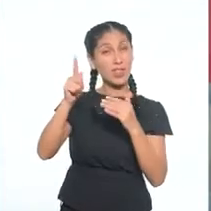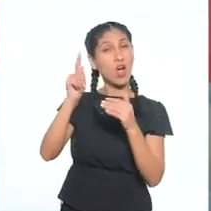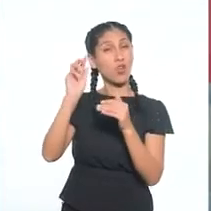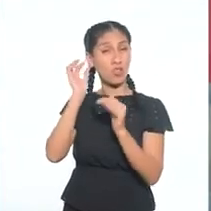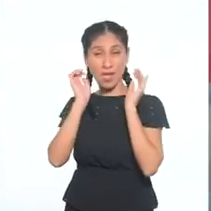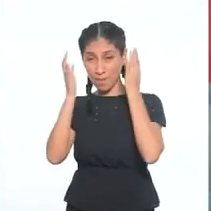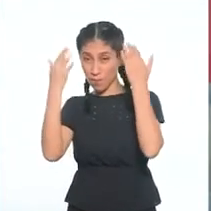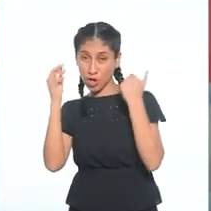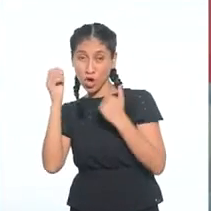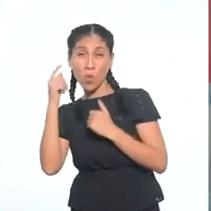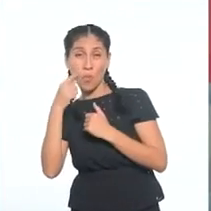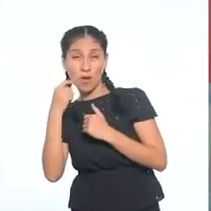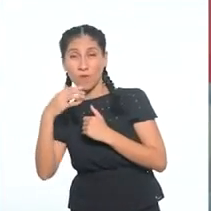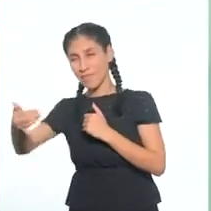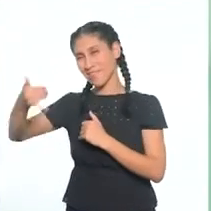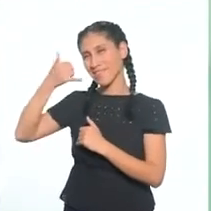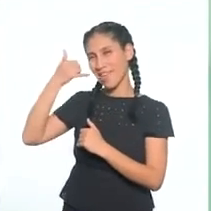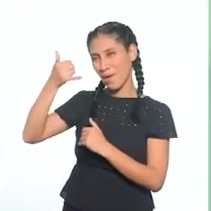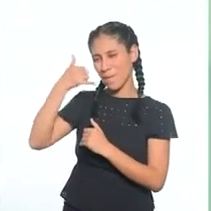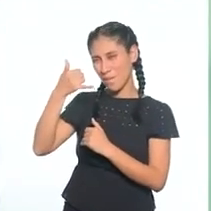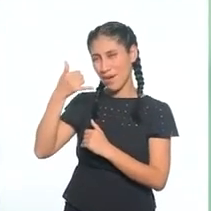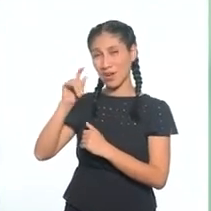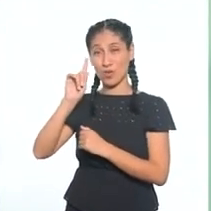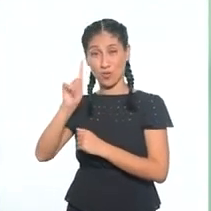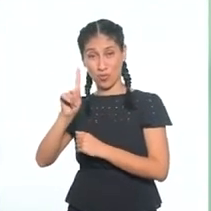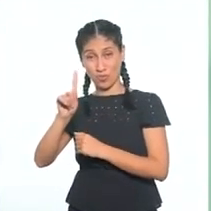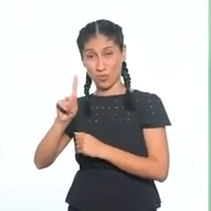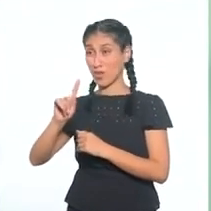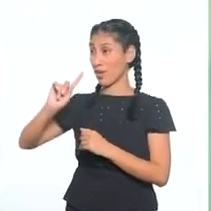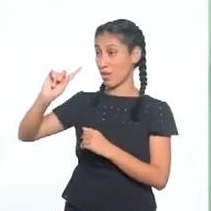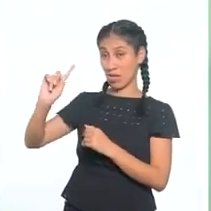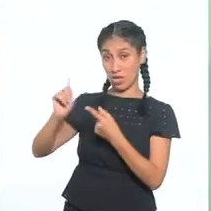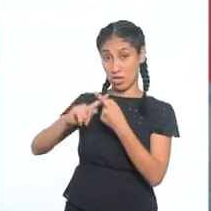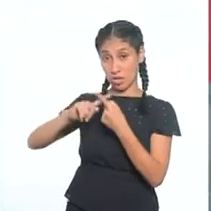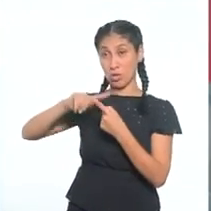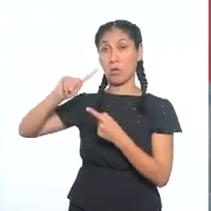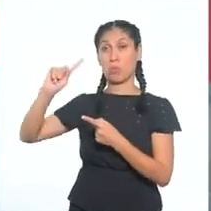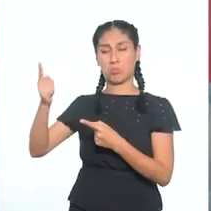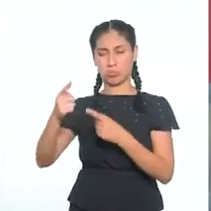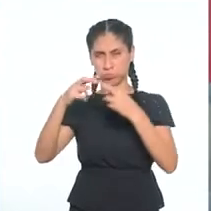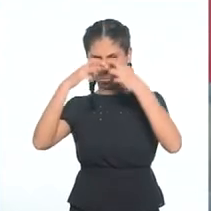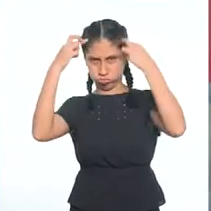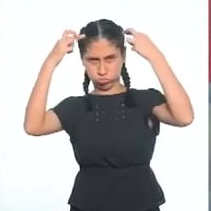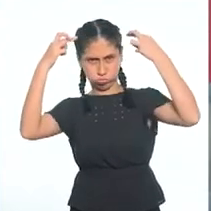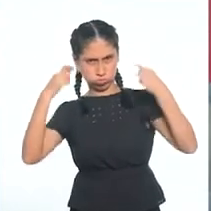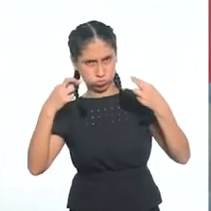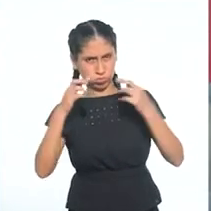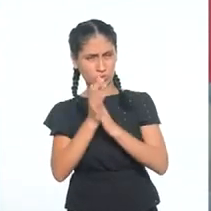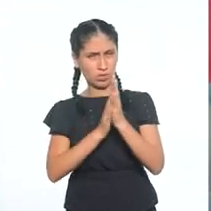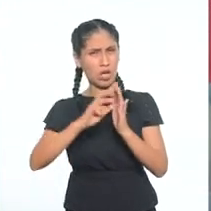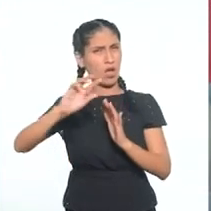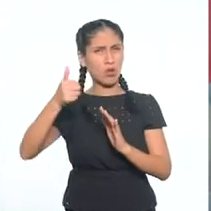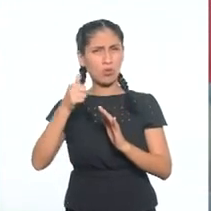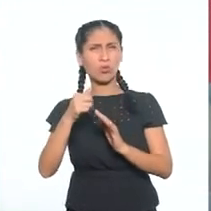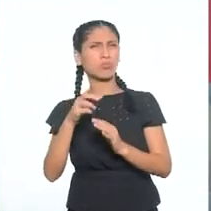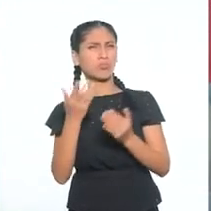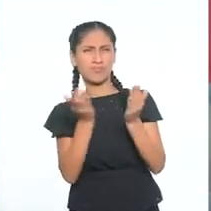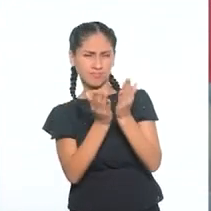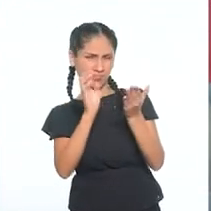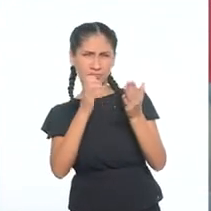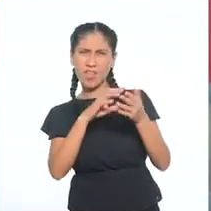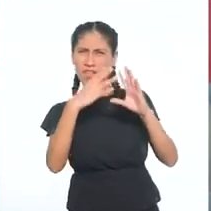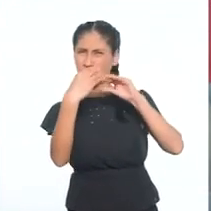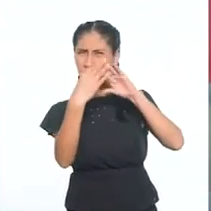llamada a una chica o chico de la promo una es primer puesto en comunicación al otro no le va muy bien en comunicación y el